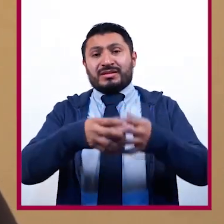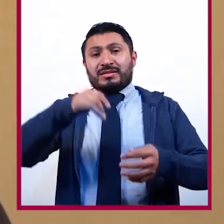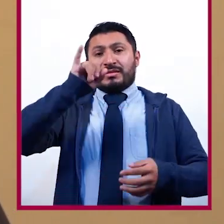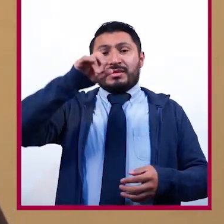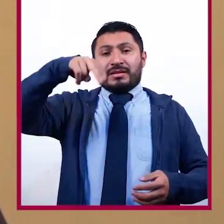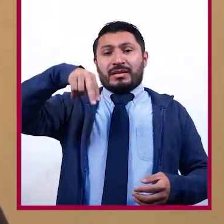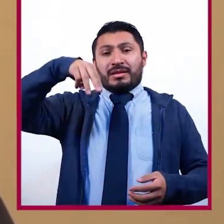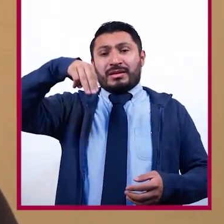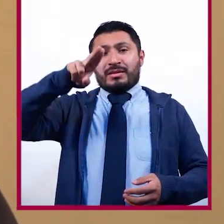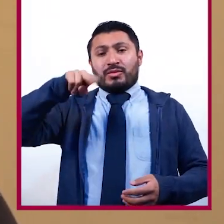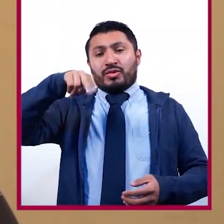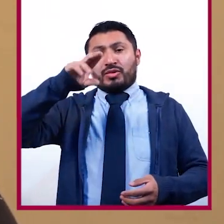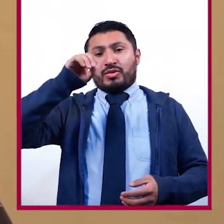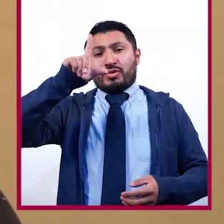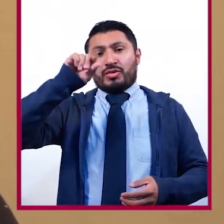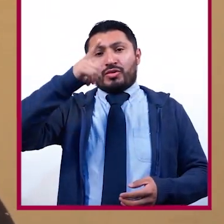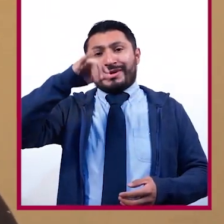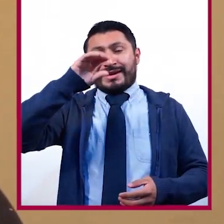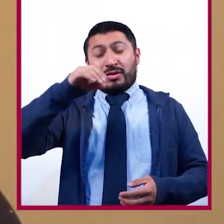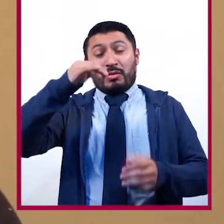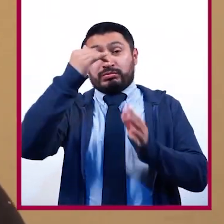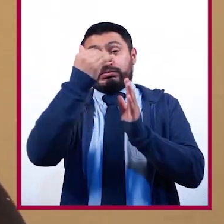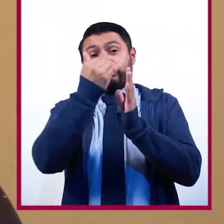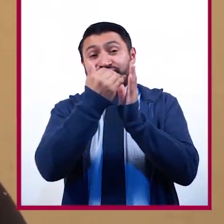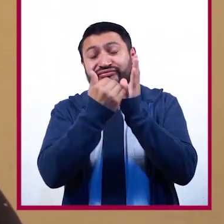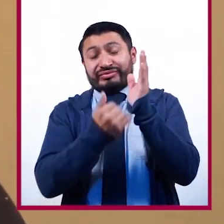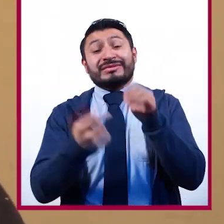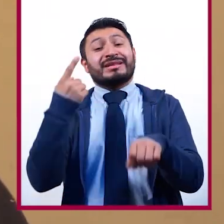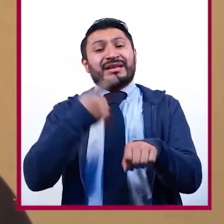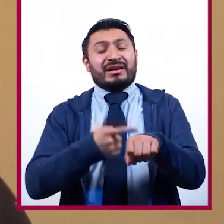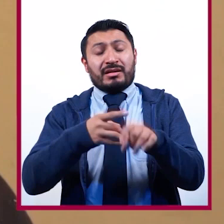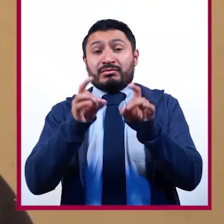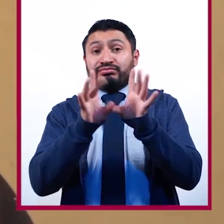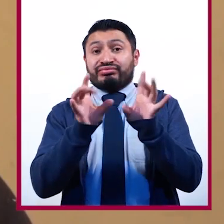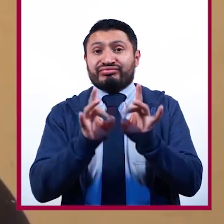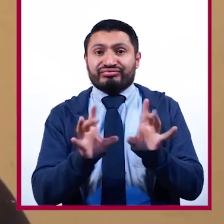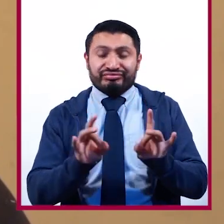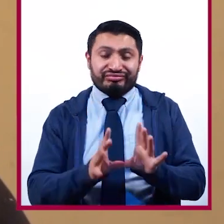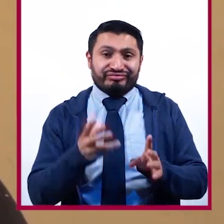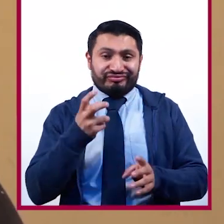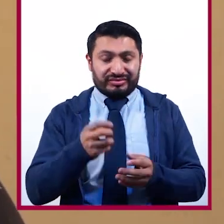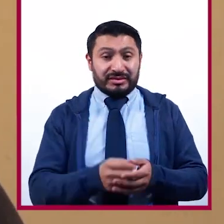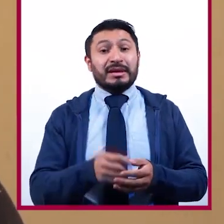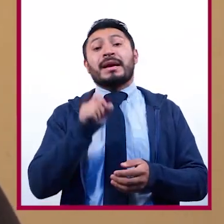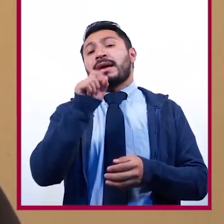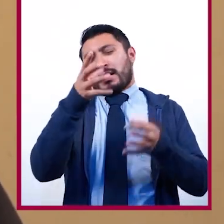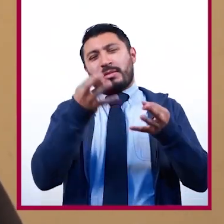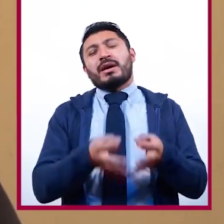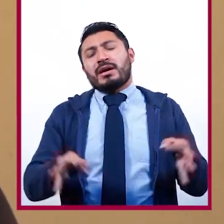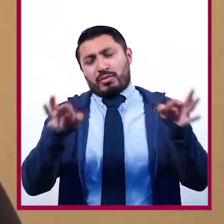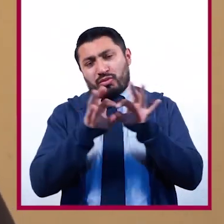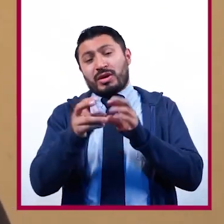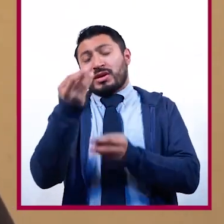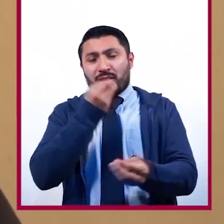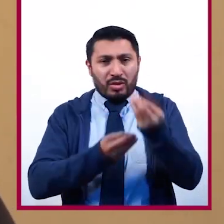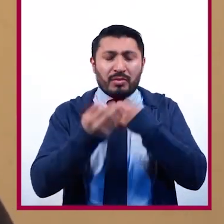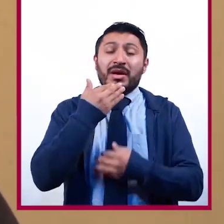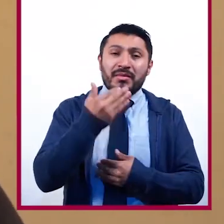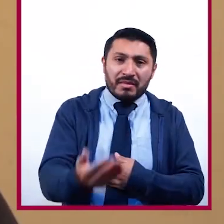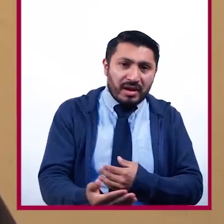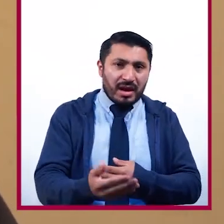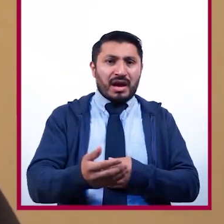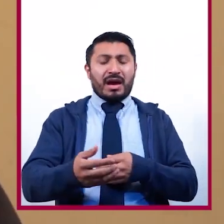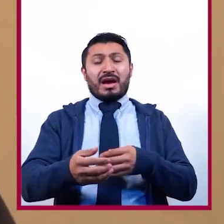y de ahí que las enfermedades se manifiesten. Por supuesto, también es importante temas de alimentación, de fortalecer el